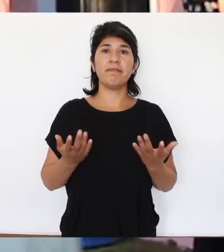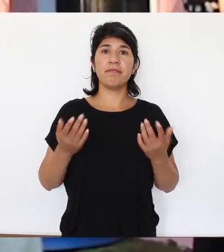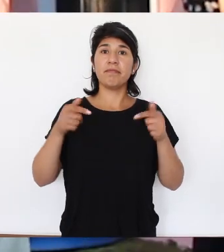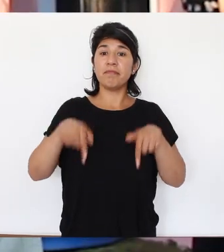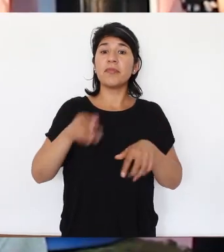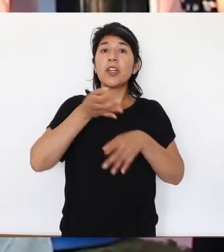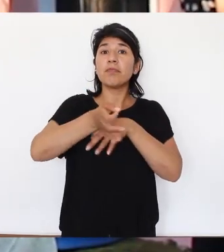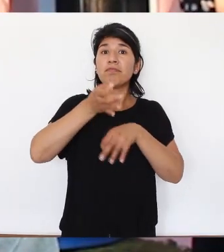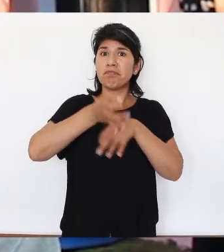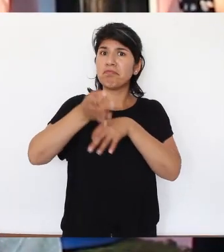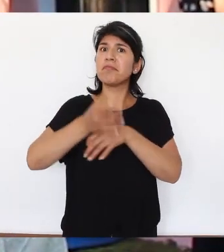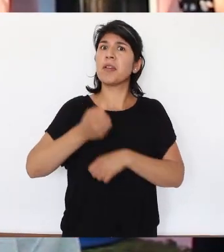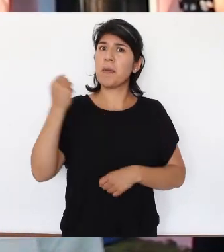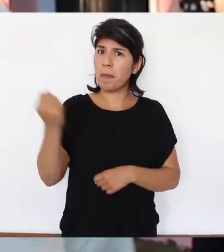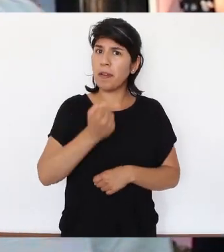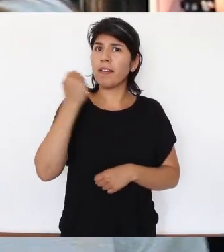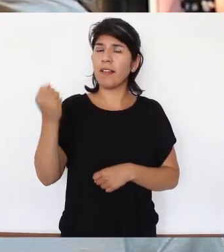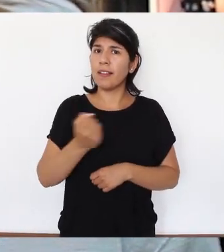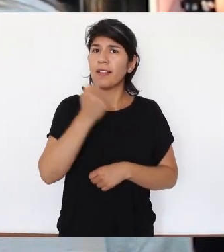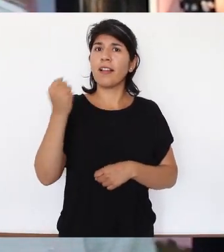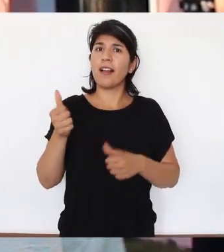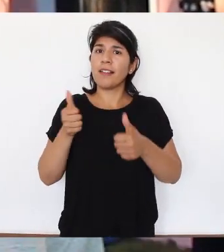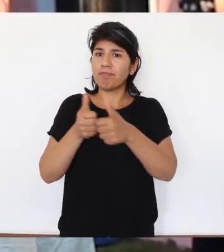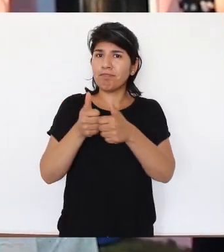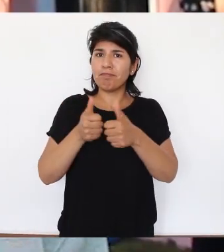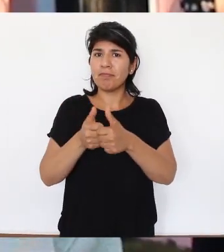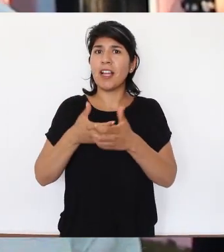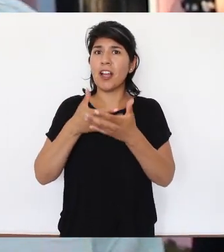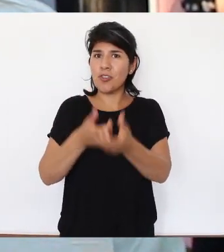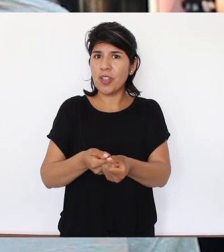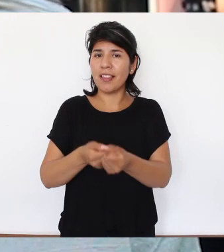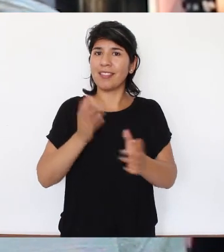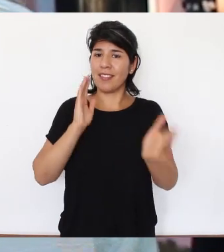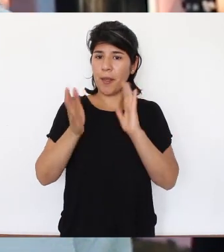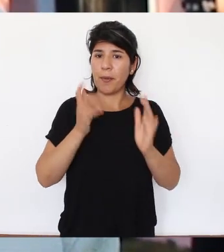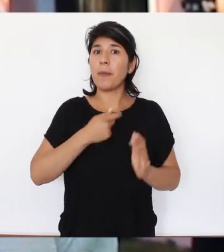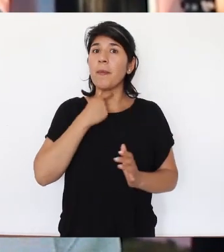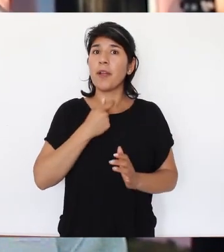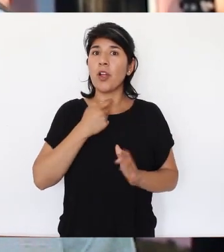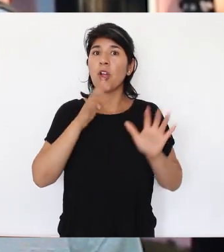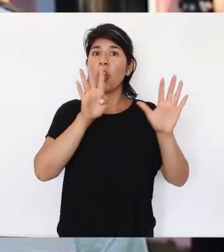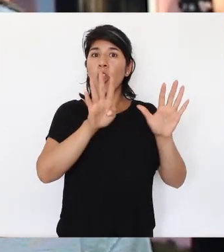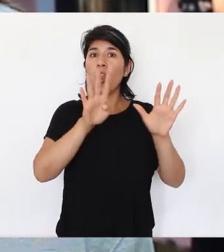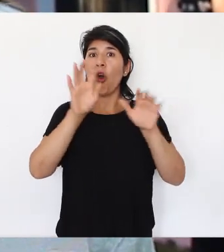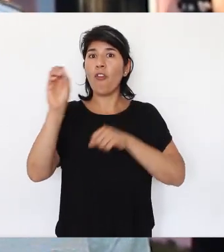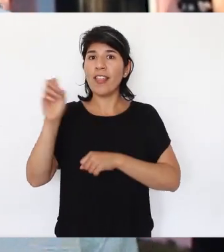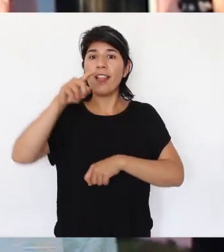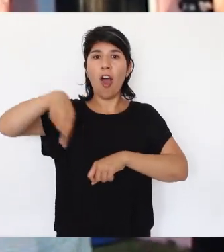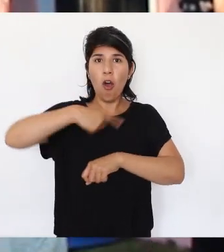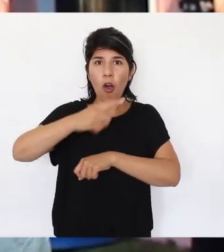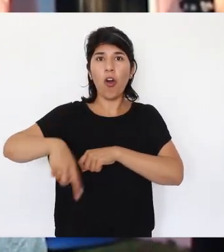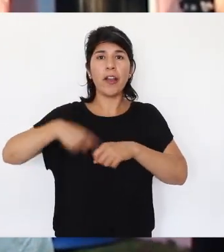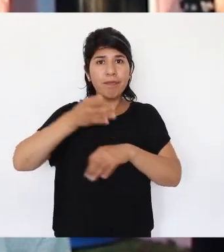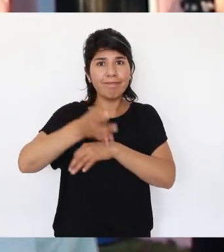fue este una capacitación muy importante ayudante terapéutico y pedagógico 90 horas de duración